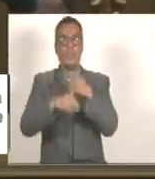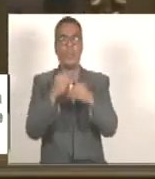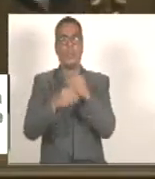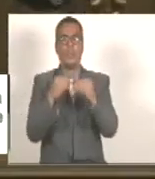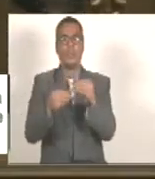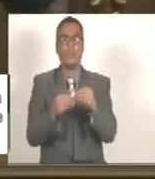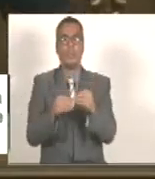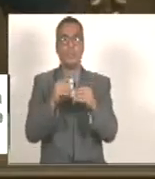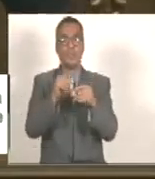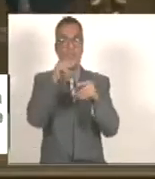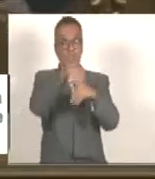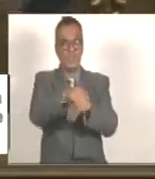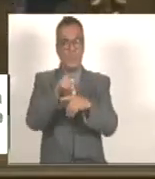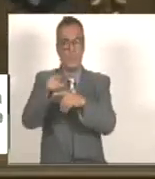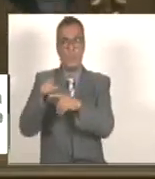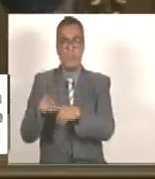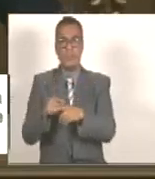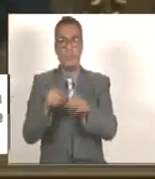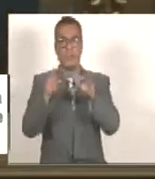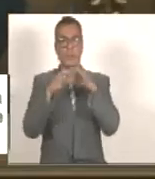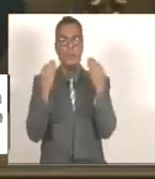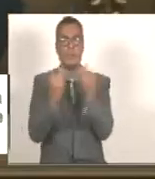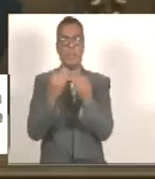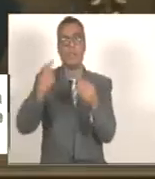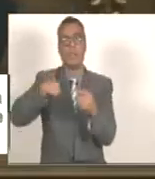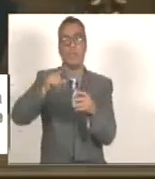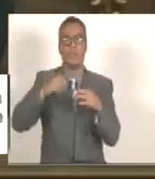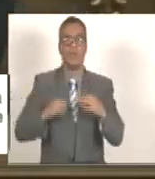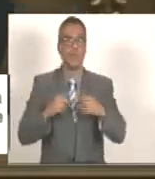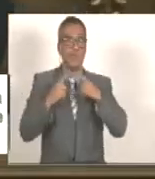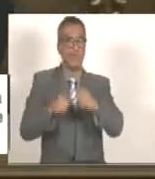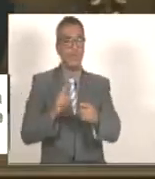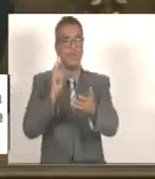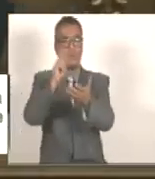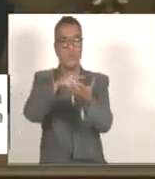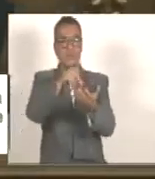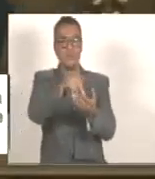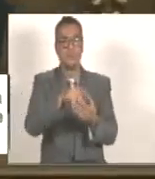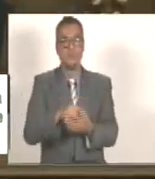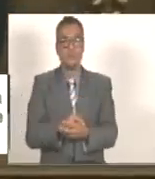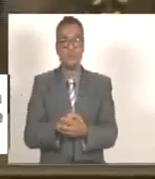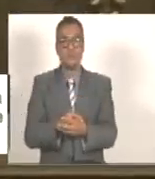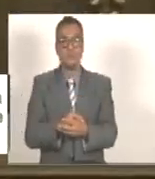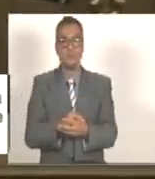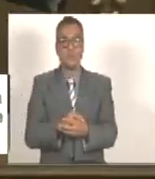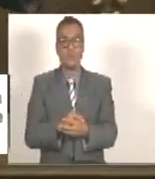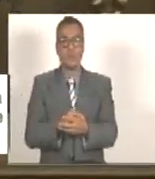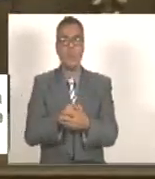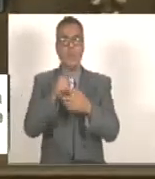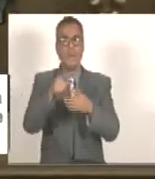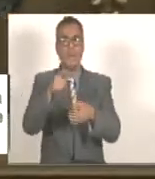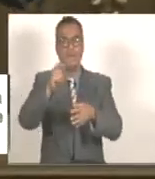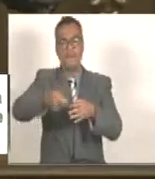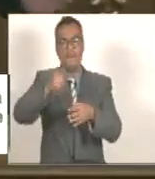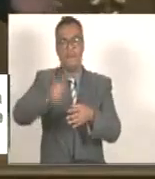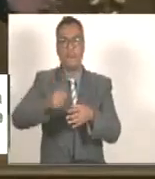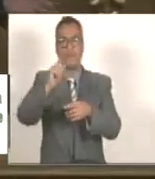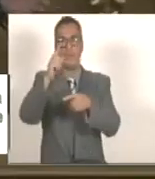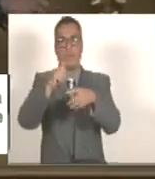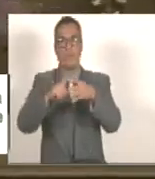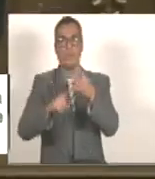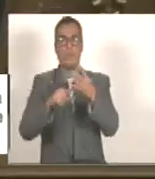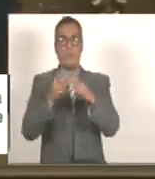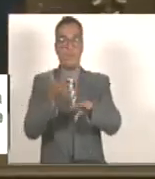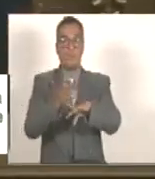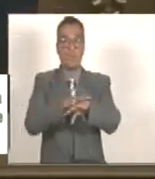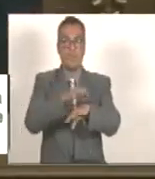ellos reubicados, dónde ellos van a tener la posibilidad de acudir a su tribunal. Miren, una de las cosas graves